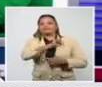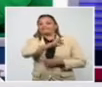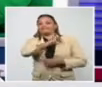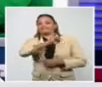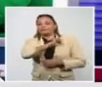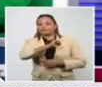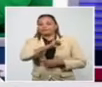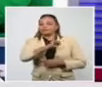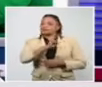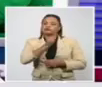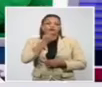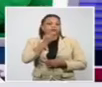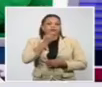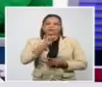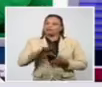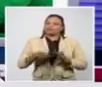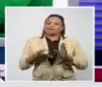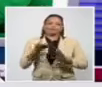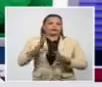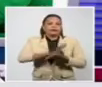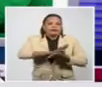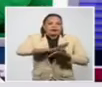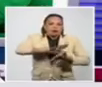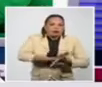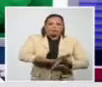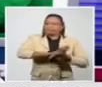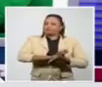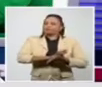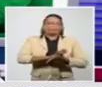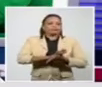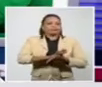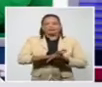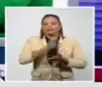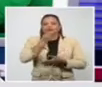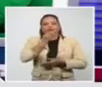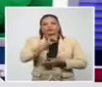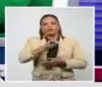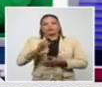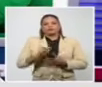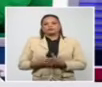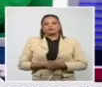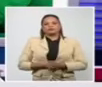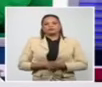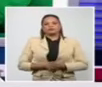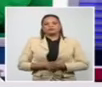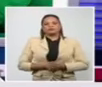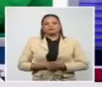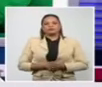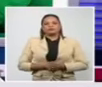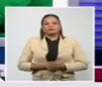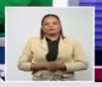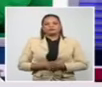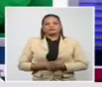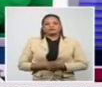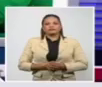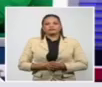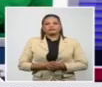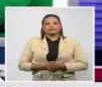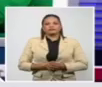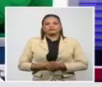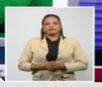fue posible, de lo cual no fue posible recuperarla a pesar de las maniobras de reanimación